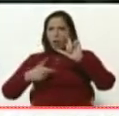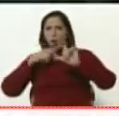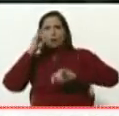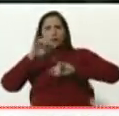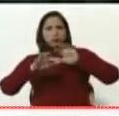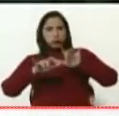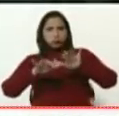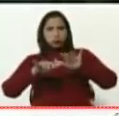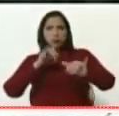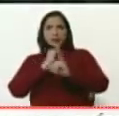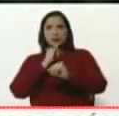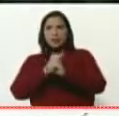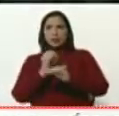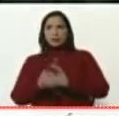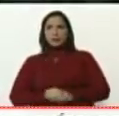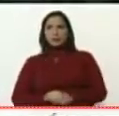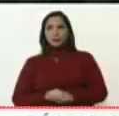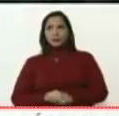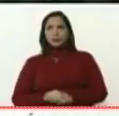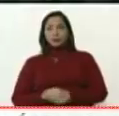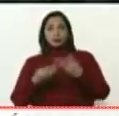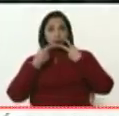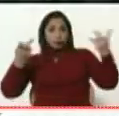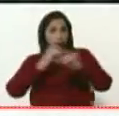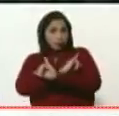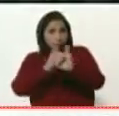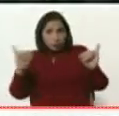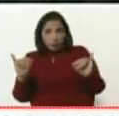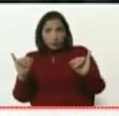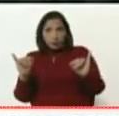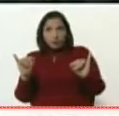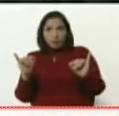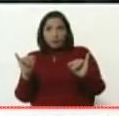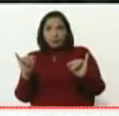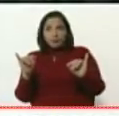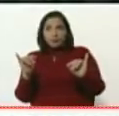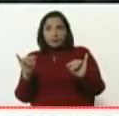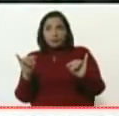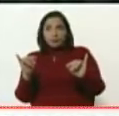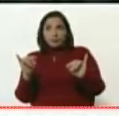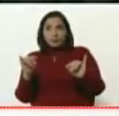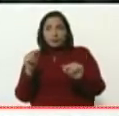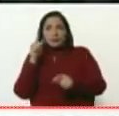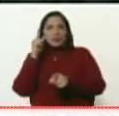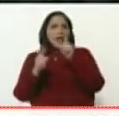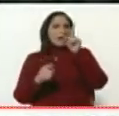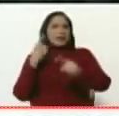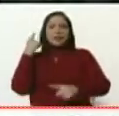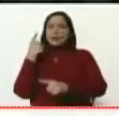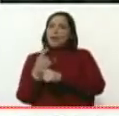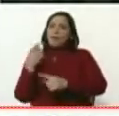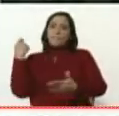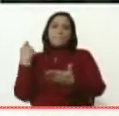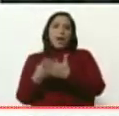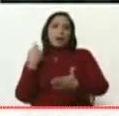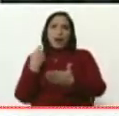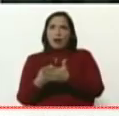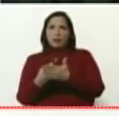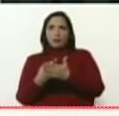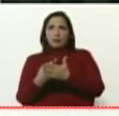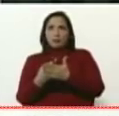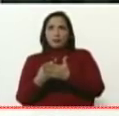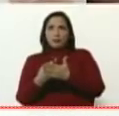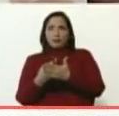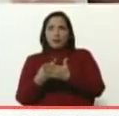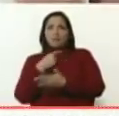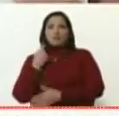manera flagrante publicado, y alguien tiene que rendir cuentas por el